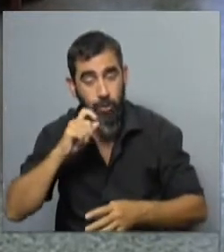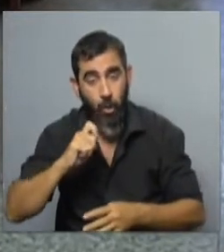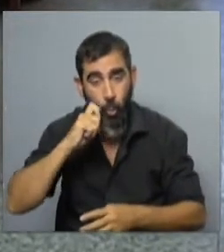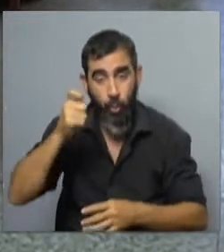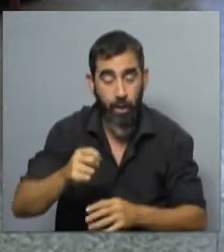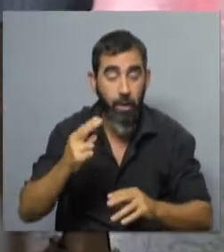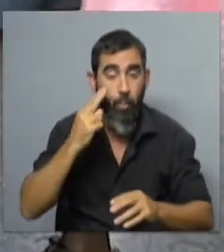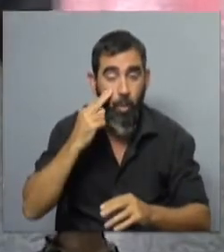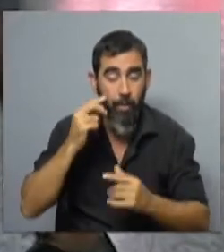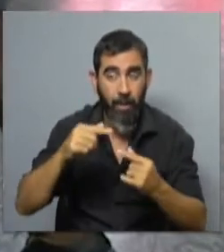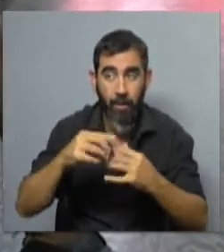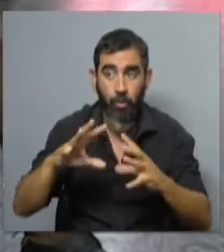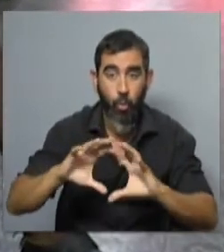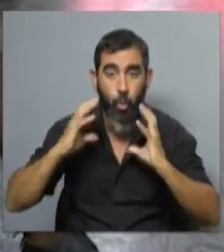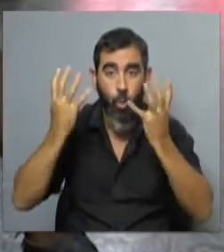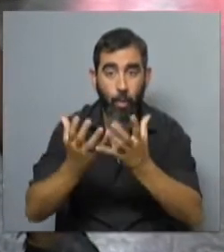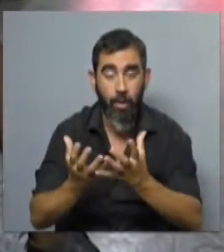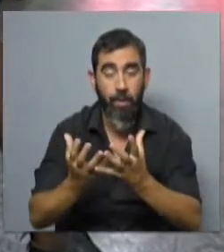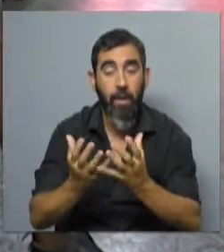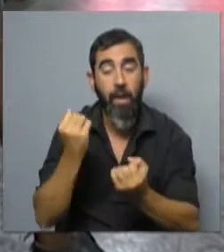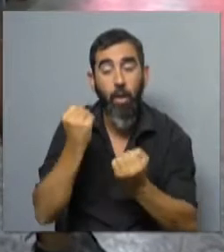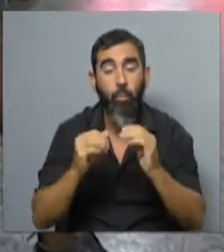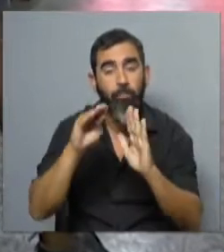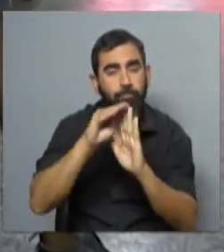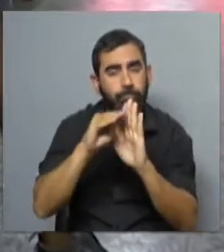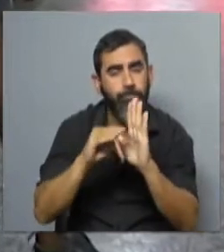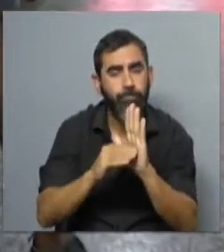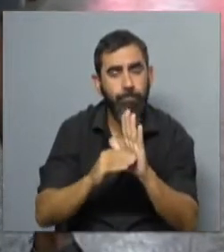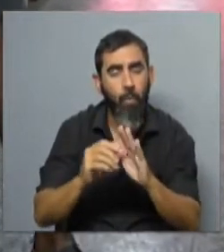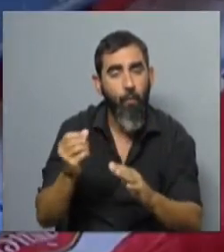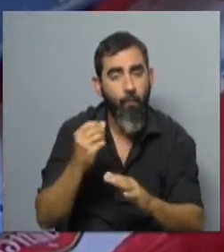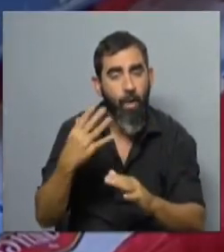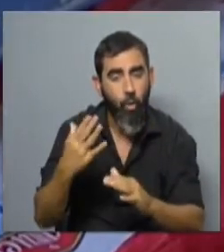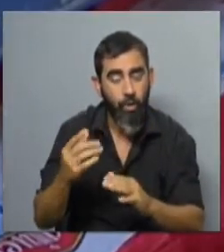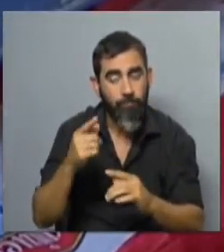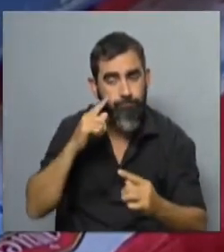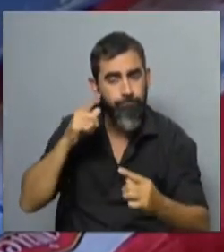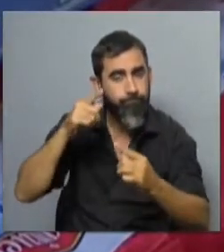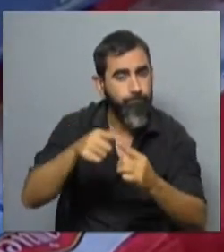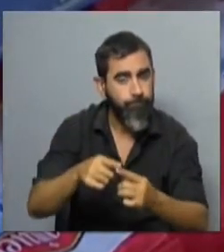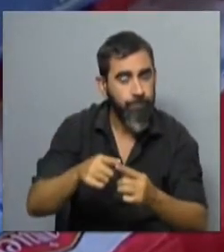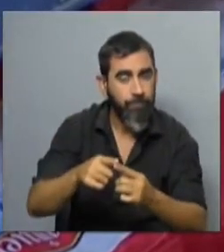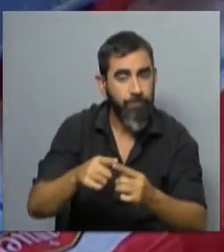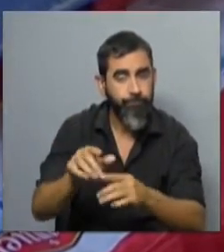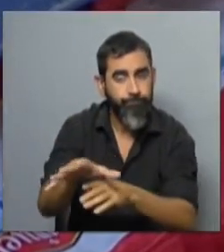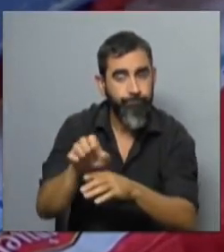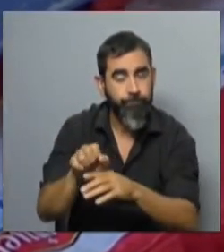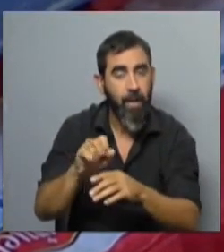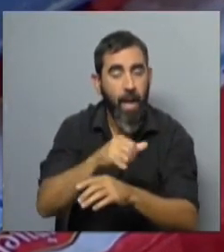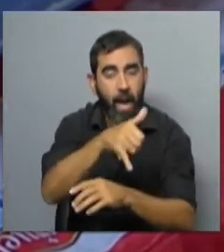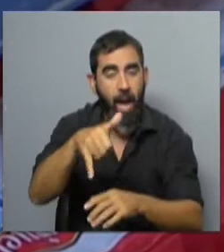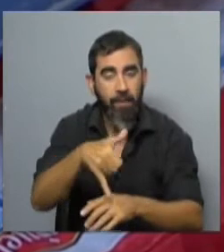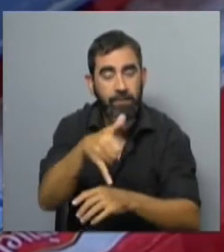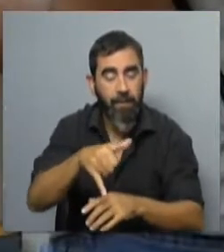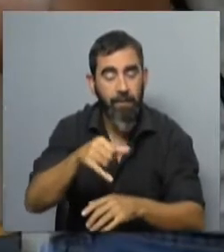suministros a nivel global, el equipo económico tomará medidas para contener los movimientos de precios y apunta específicamente a las retenciones sobre el aceite y la